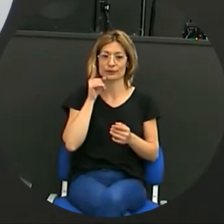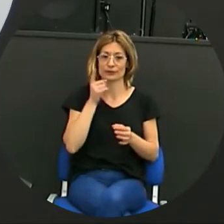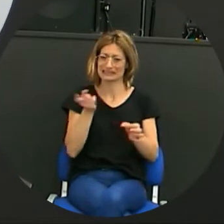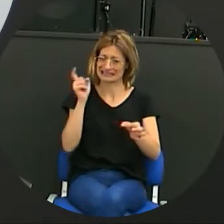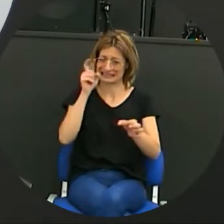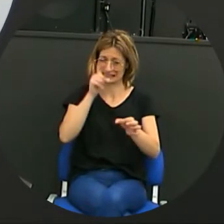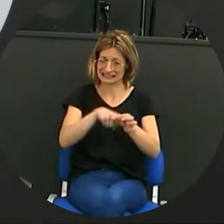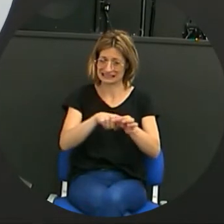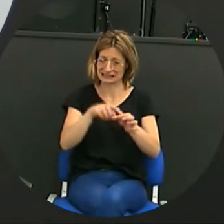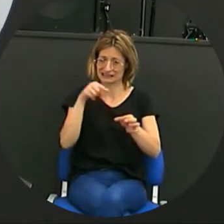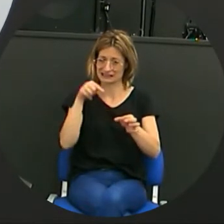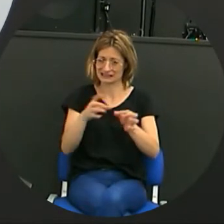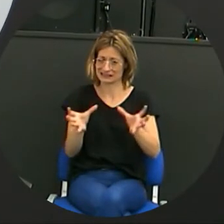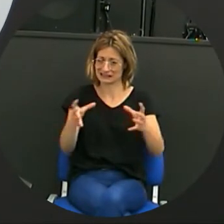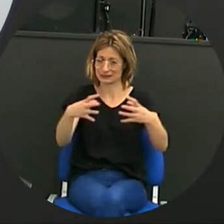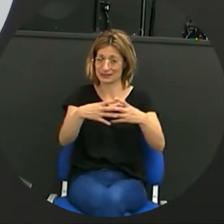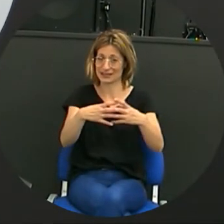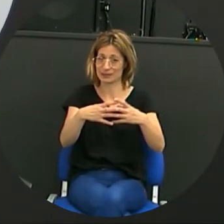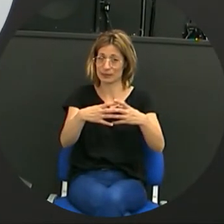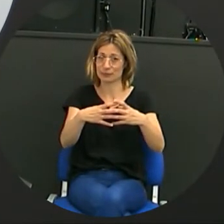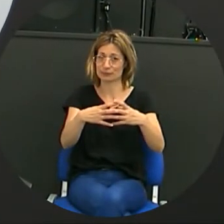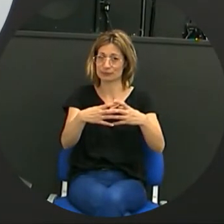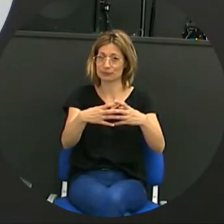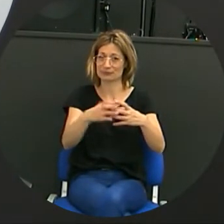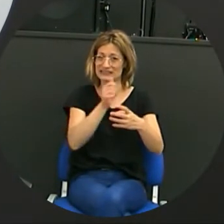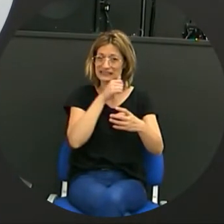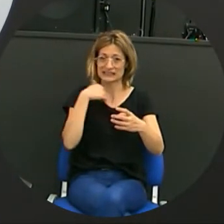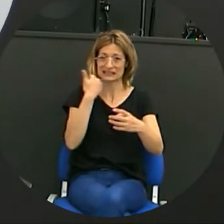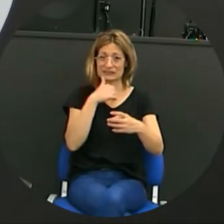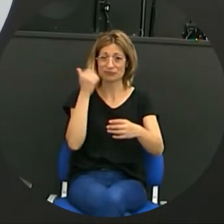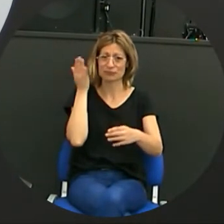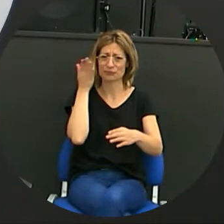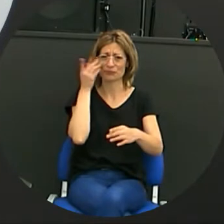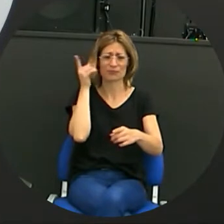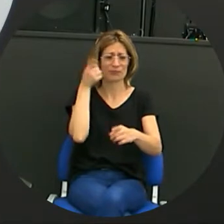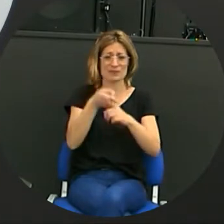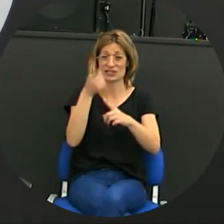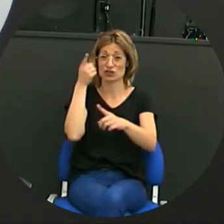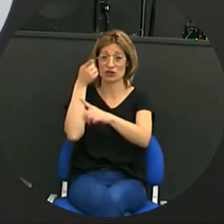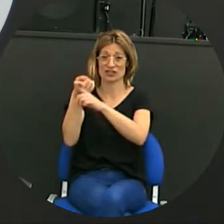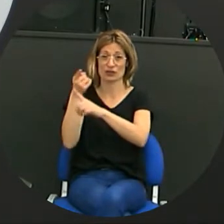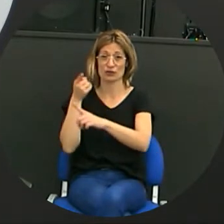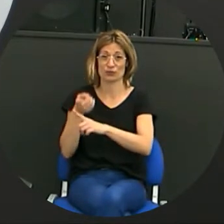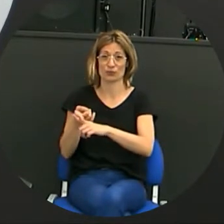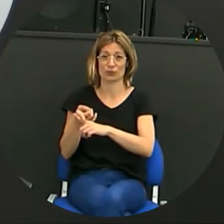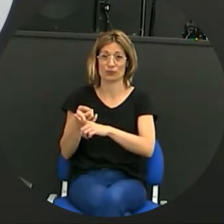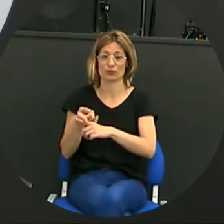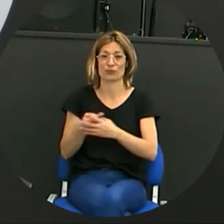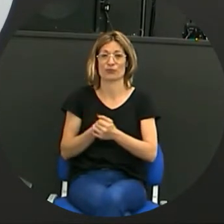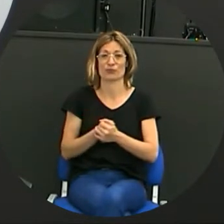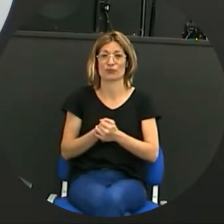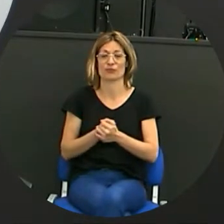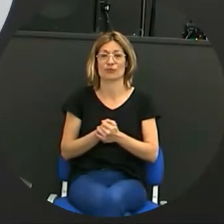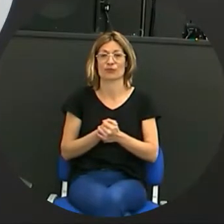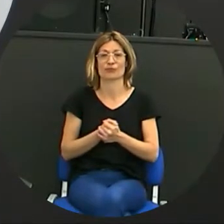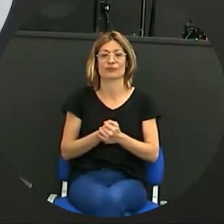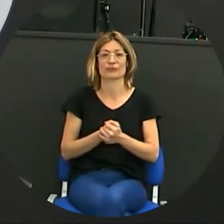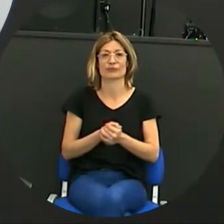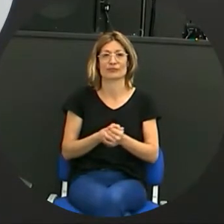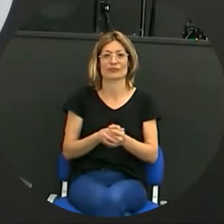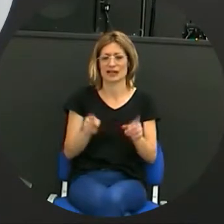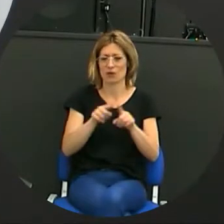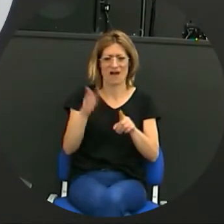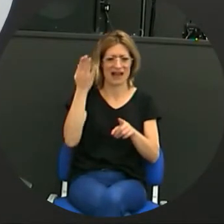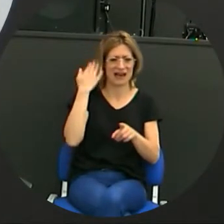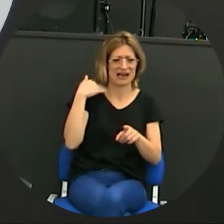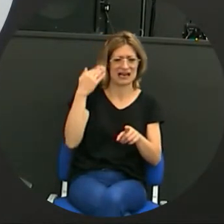equipo misionero. Como vemos que Pablo y Bernabé llegaron en Hechos 16, 14 al 16, y allí Dios, aunque